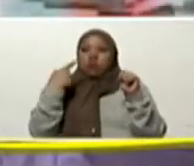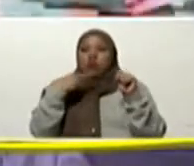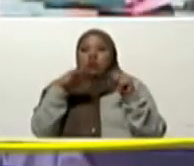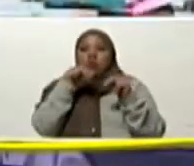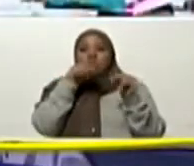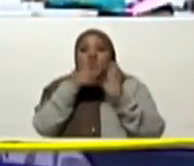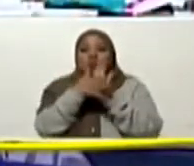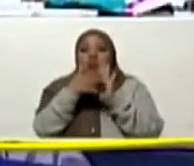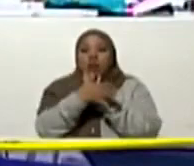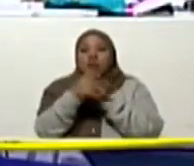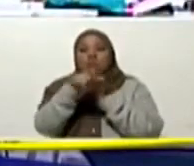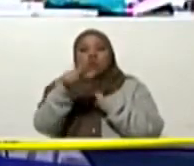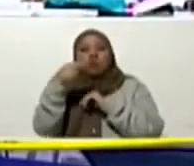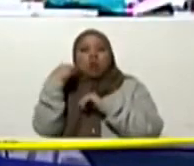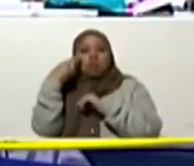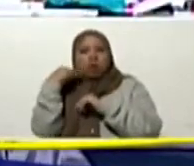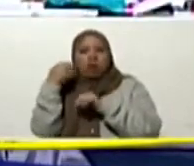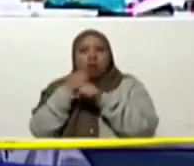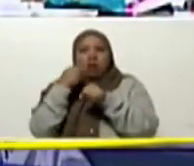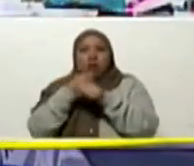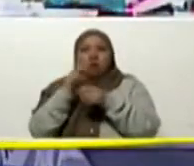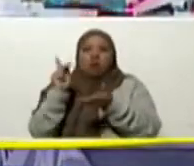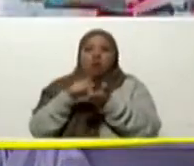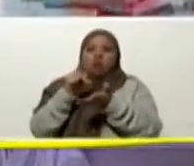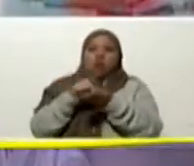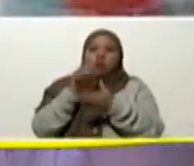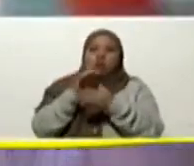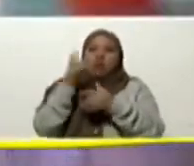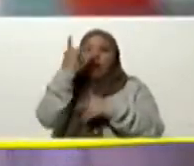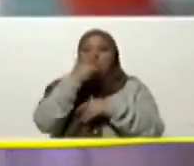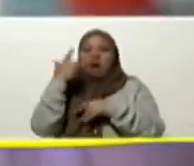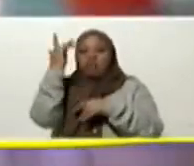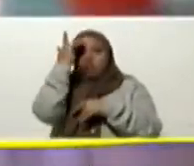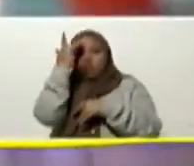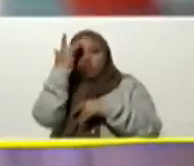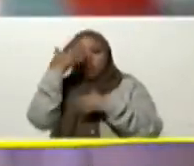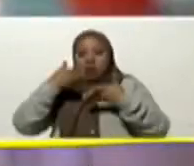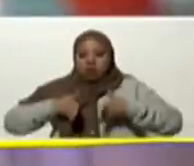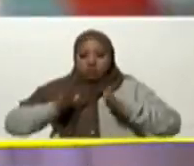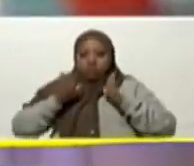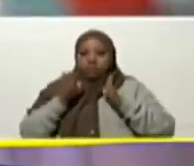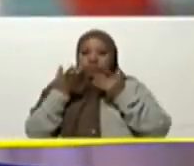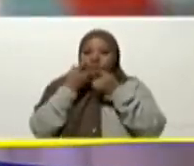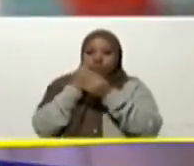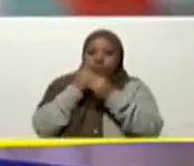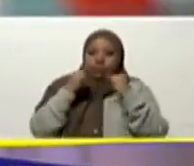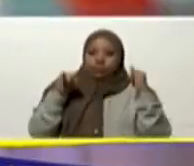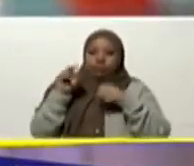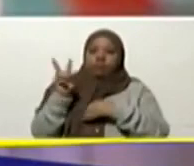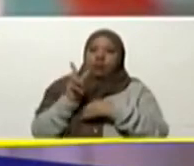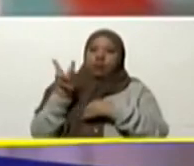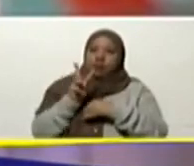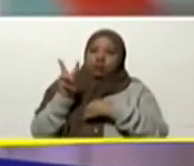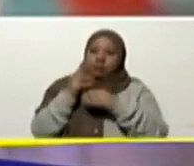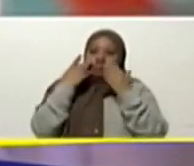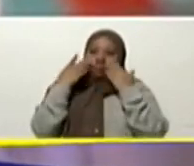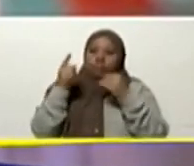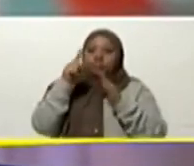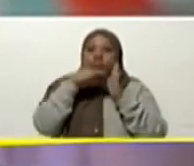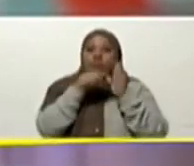Hablando de cimarrones, Participación de Afrodescendientes en la Independencia de Venezuela,